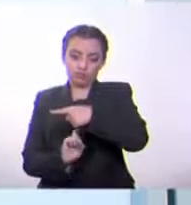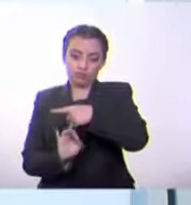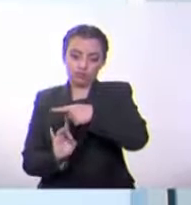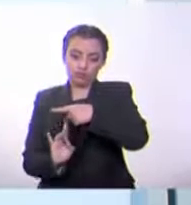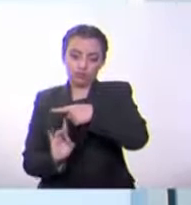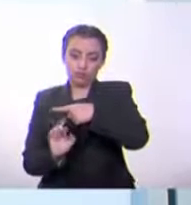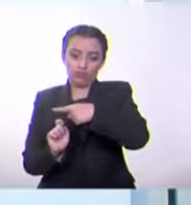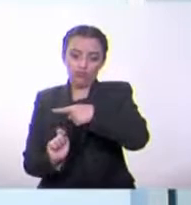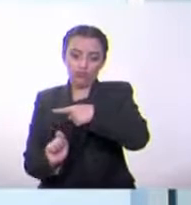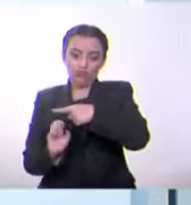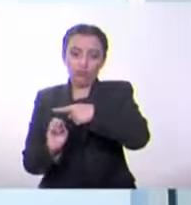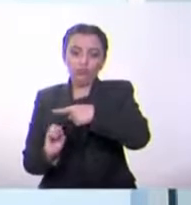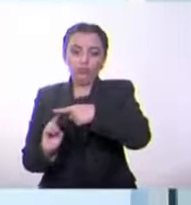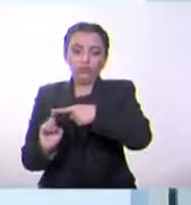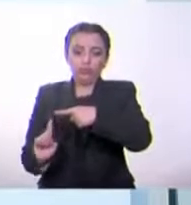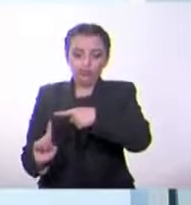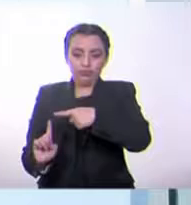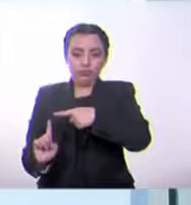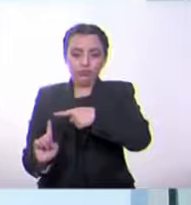18.01.